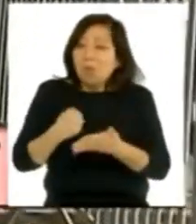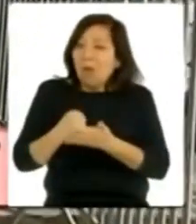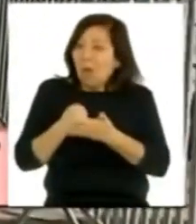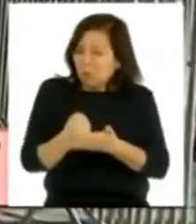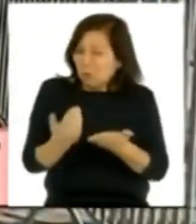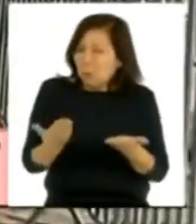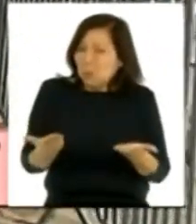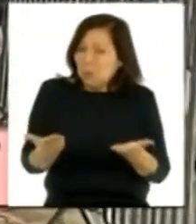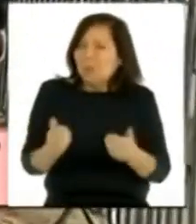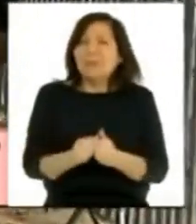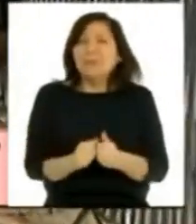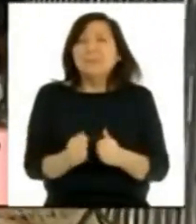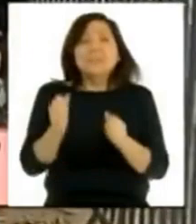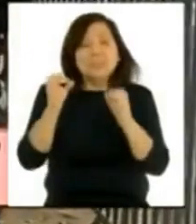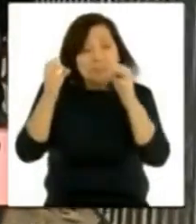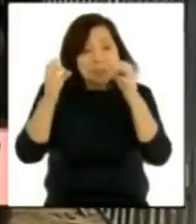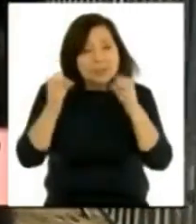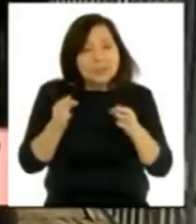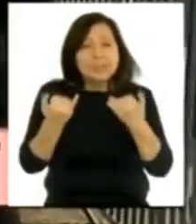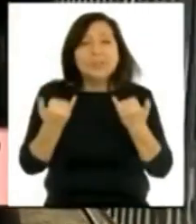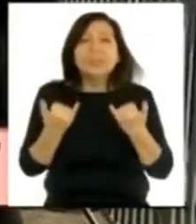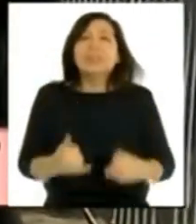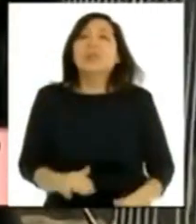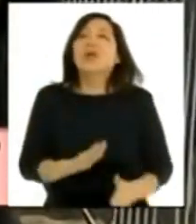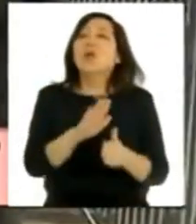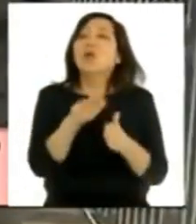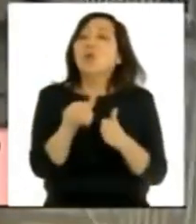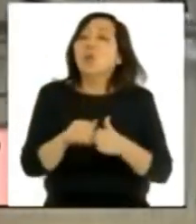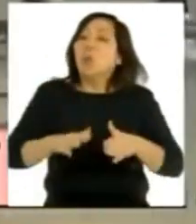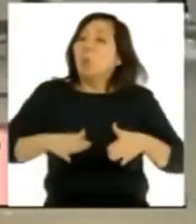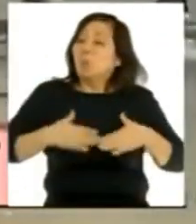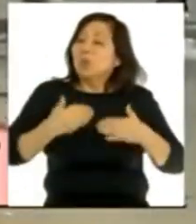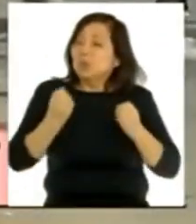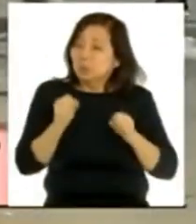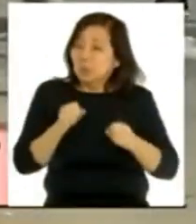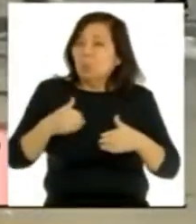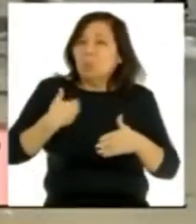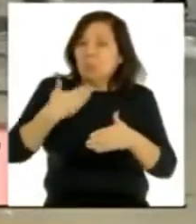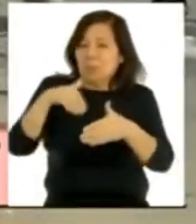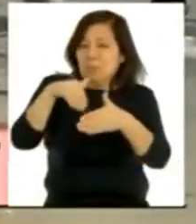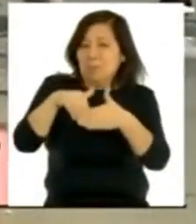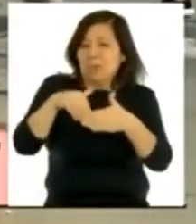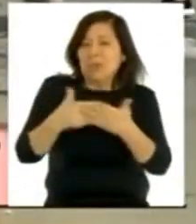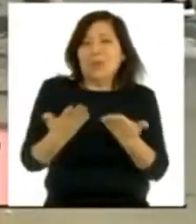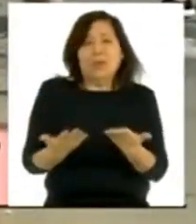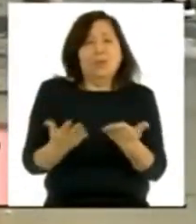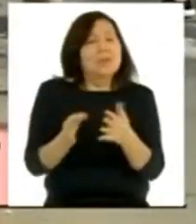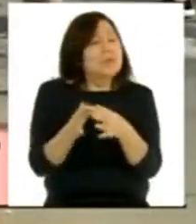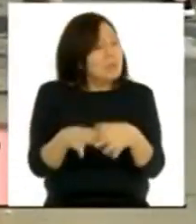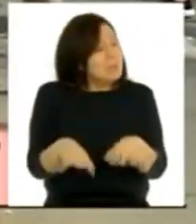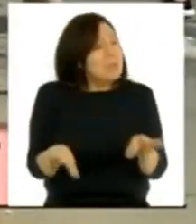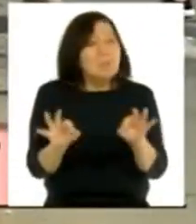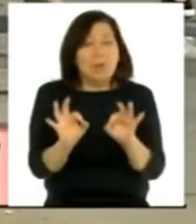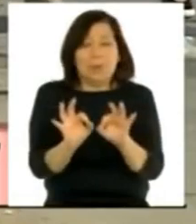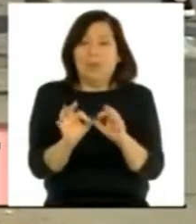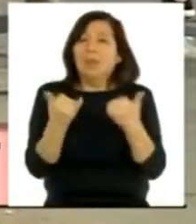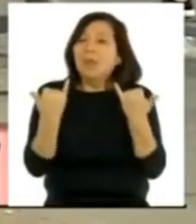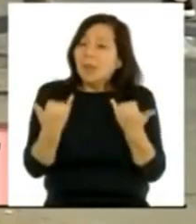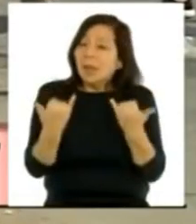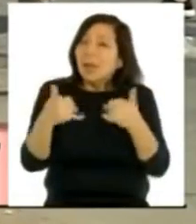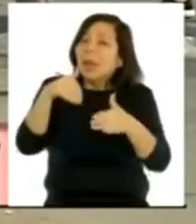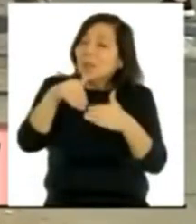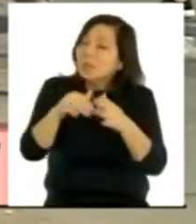de tal manera de asegurar que todos podamos votar. Estas elecciones son muy, muy